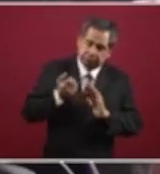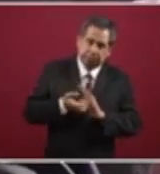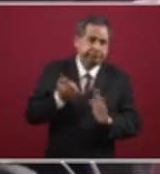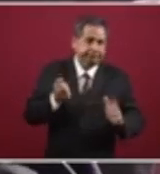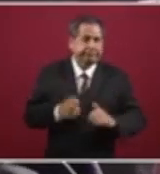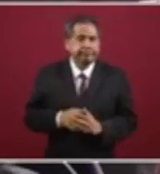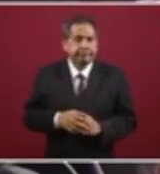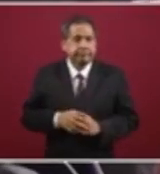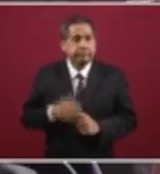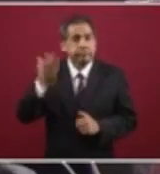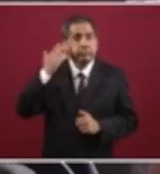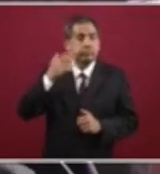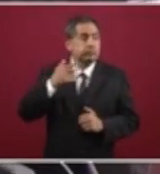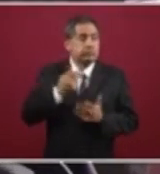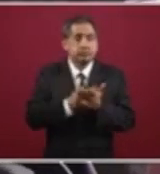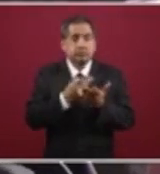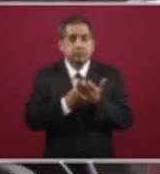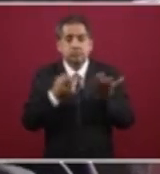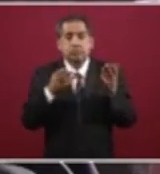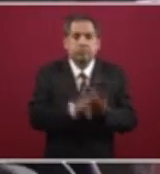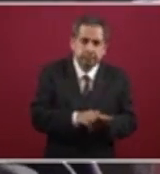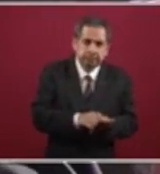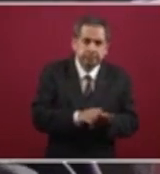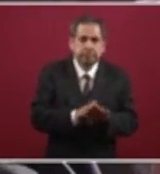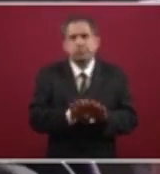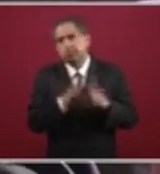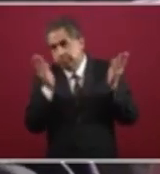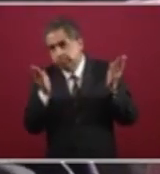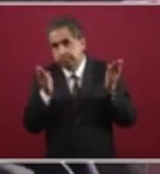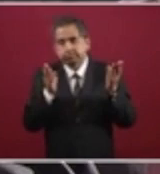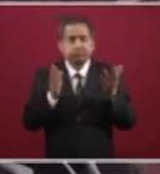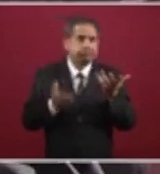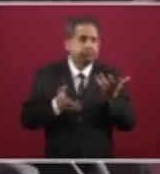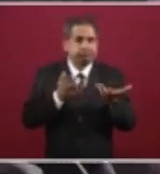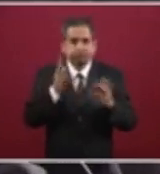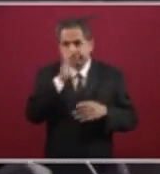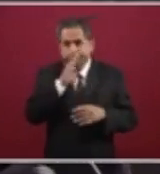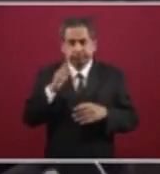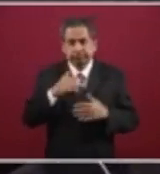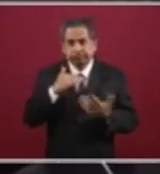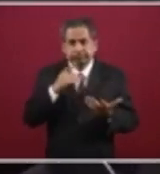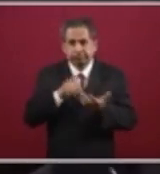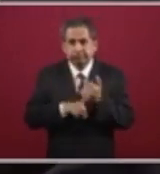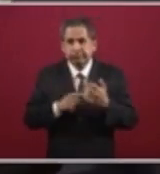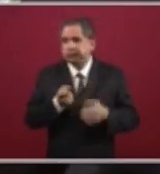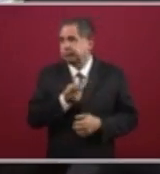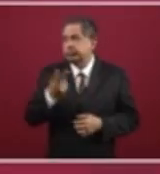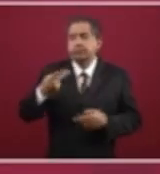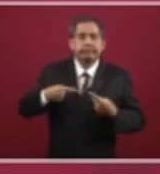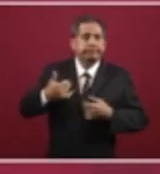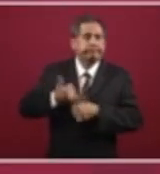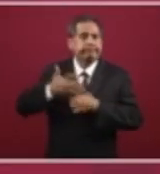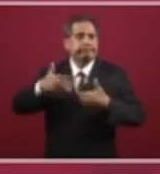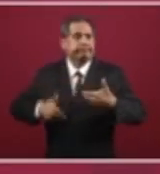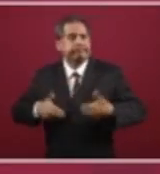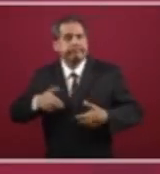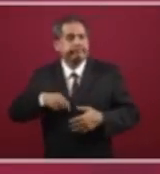Se cerró esa mina, se volvió a abrir por inconformidad